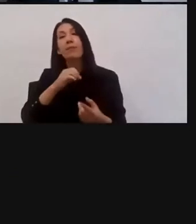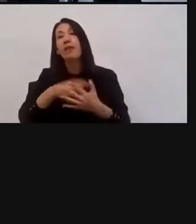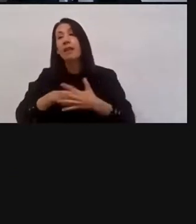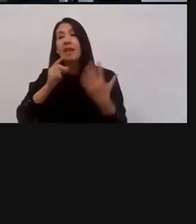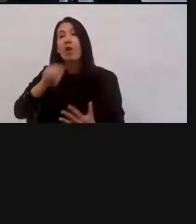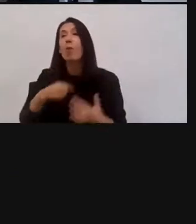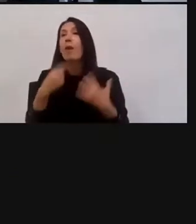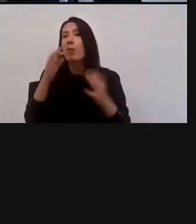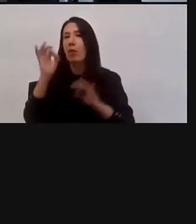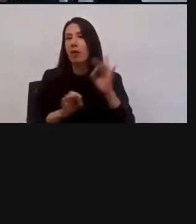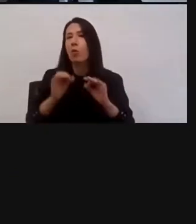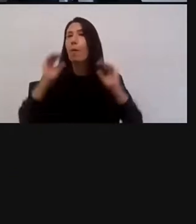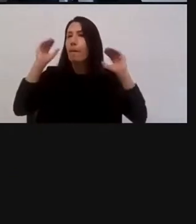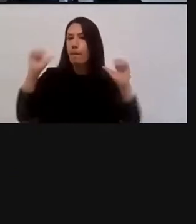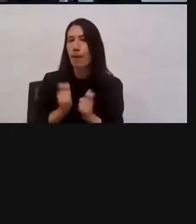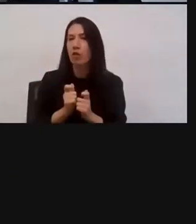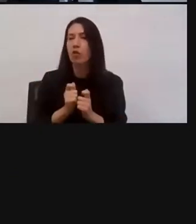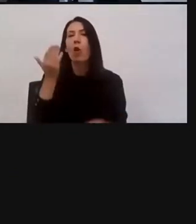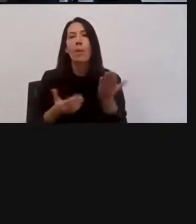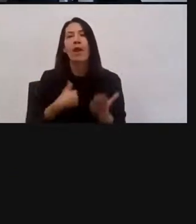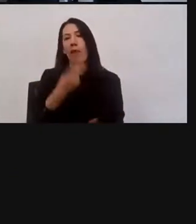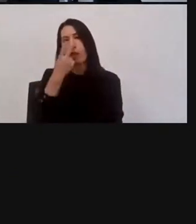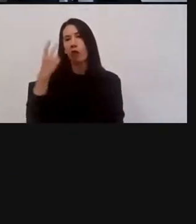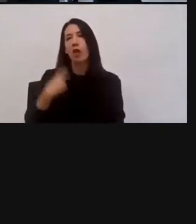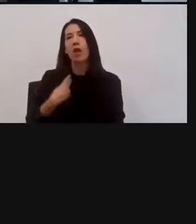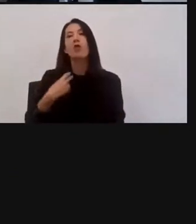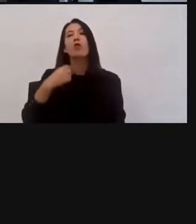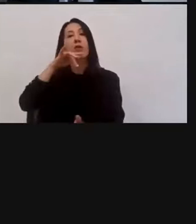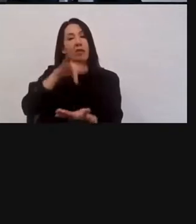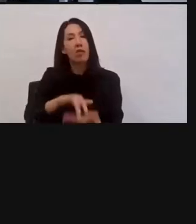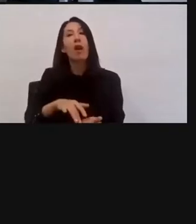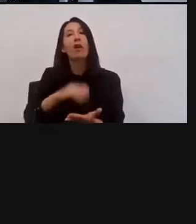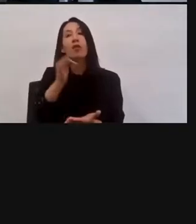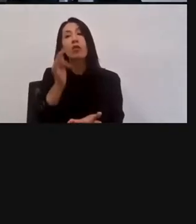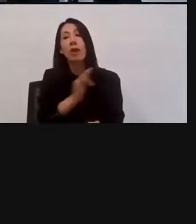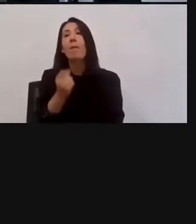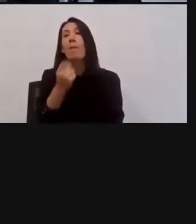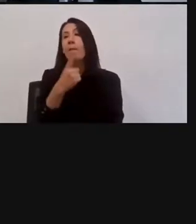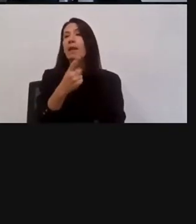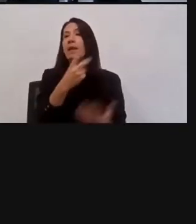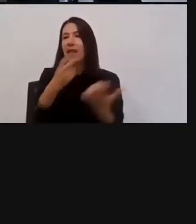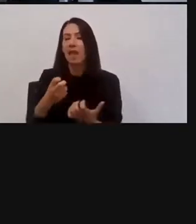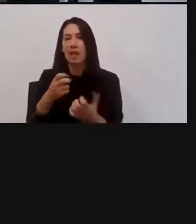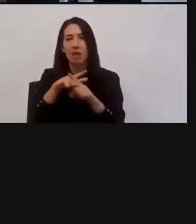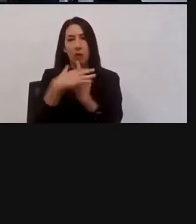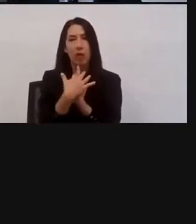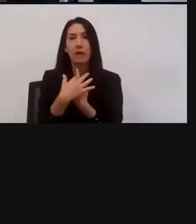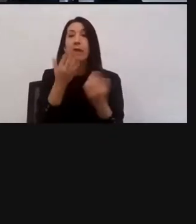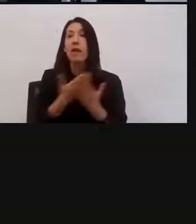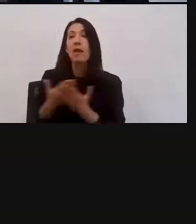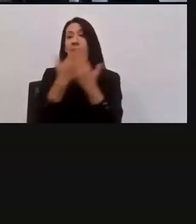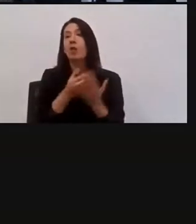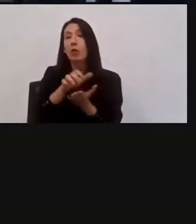17,9% menos que en 2019, cuando se conocieron 1.700 casos. El estudio apunta que este